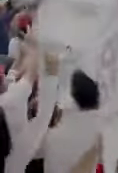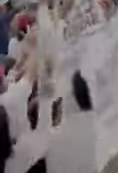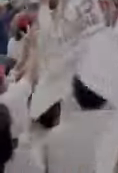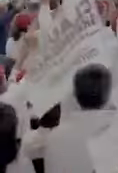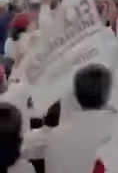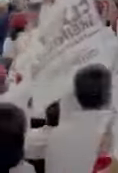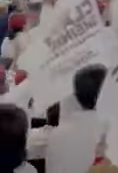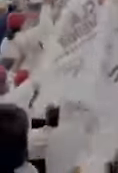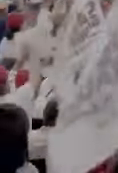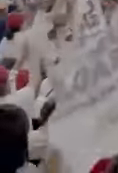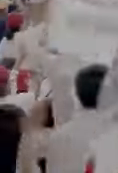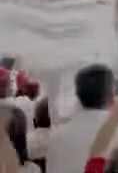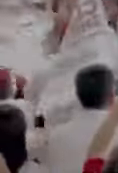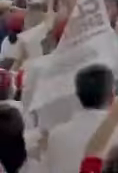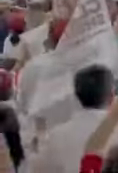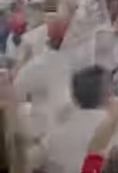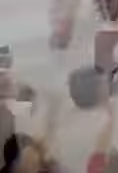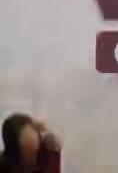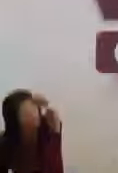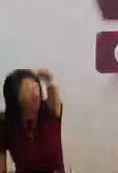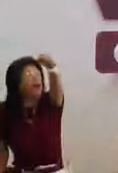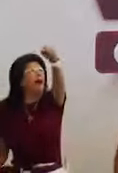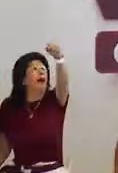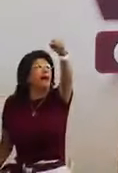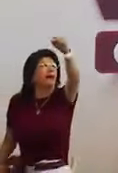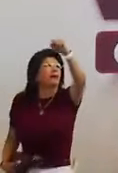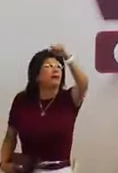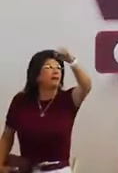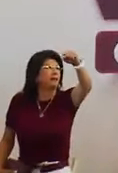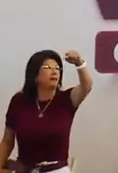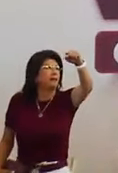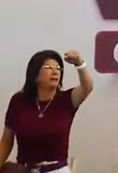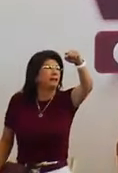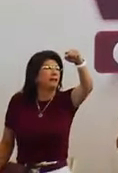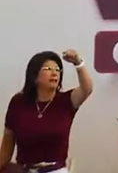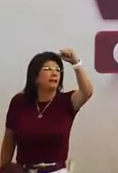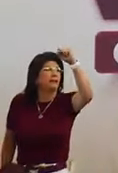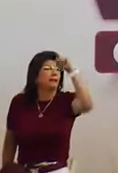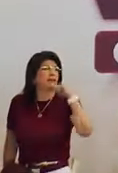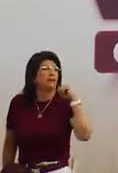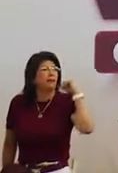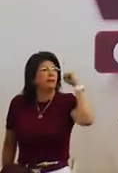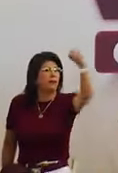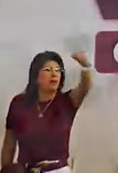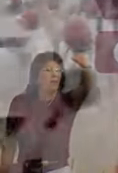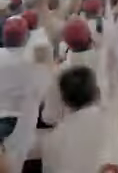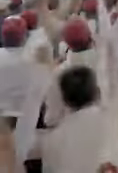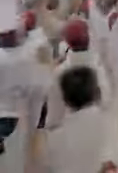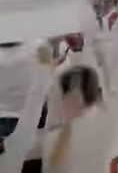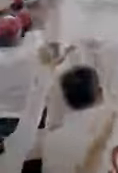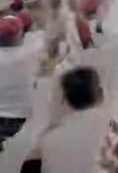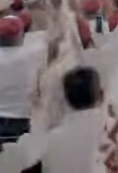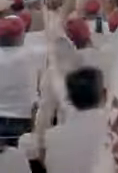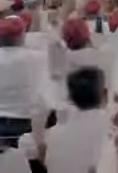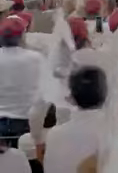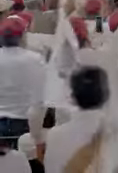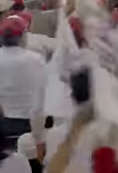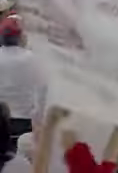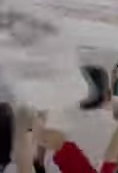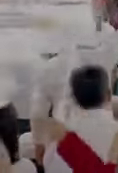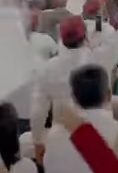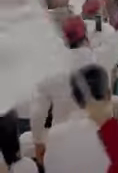¡Que viva la unidad en Morena! ¡Que viva la unidad de nuestro movimiento! ¡Ni un